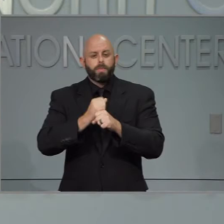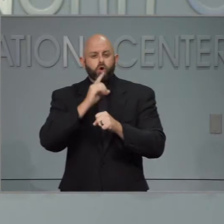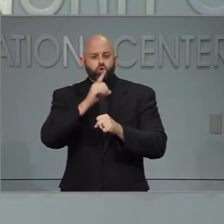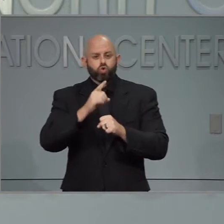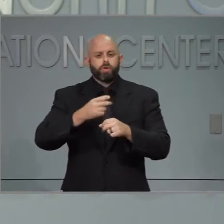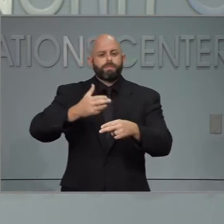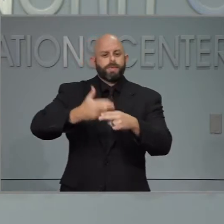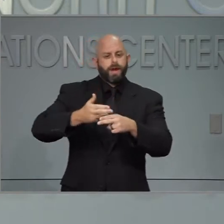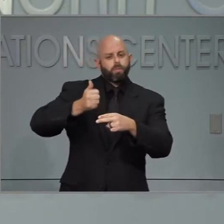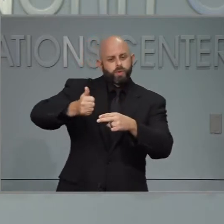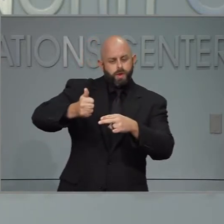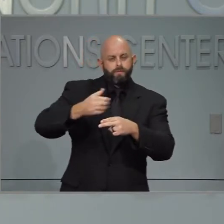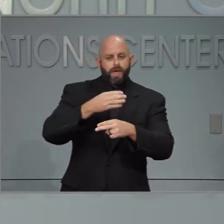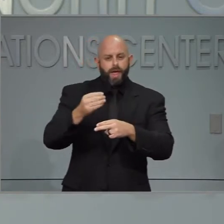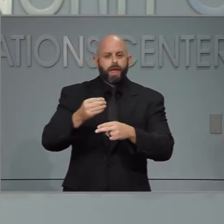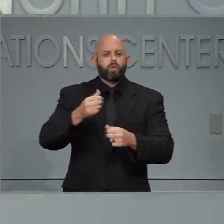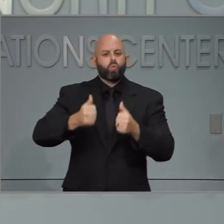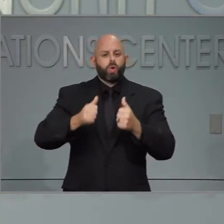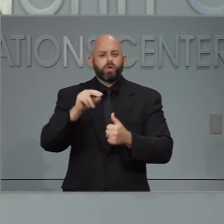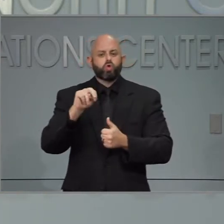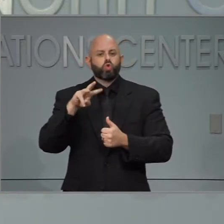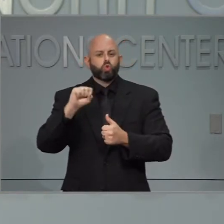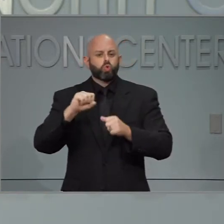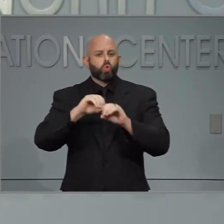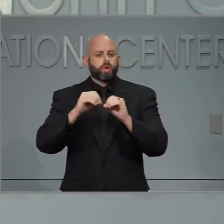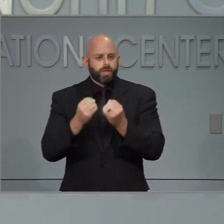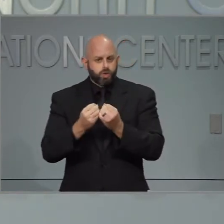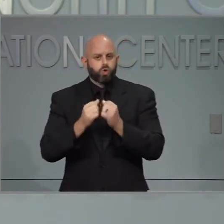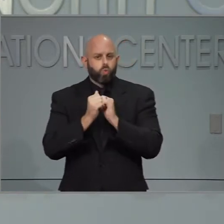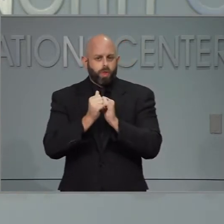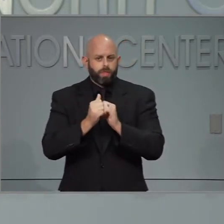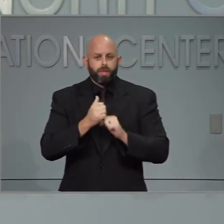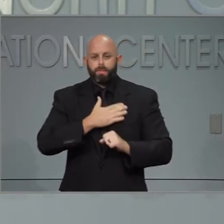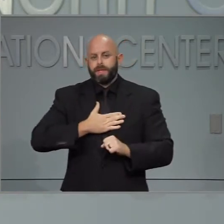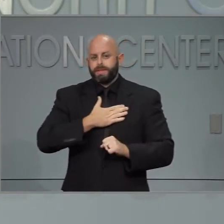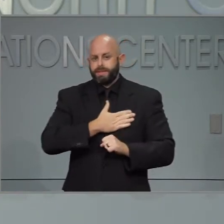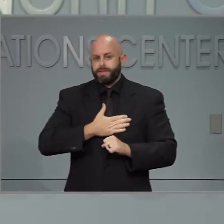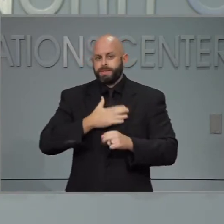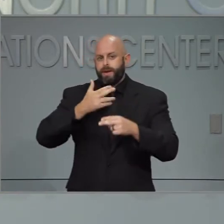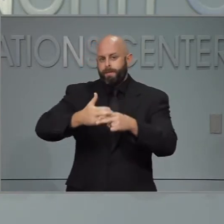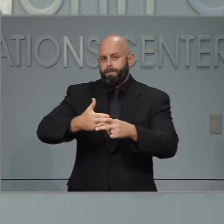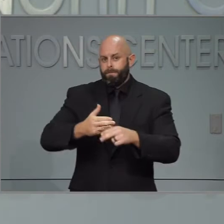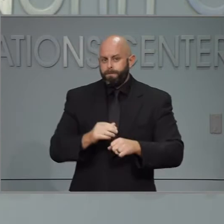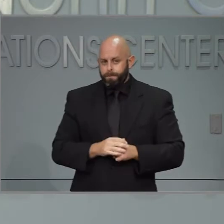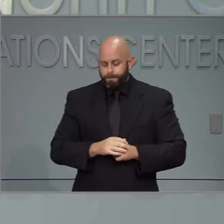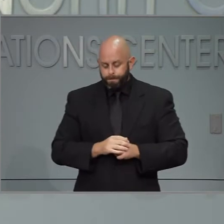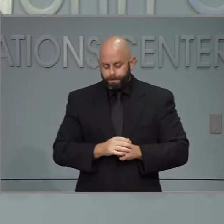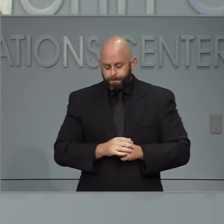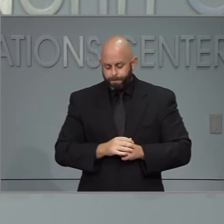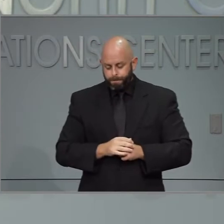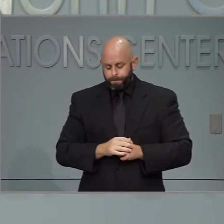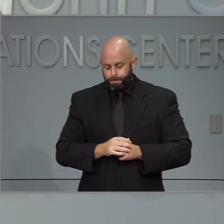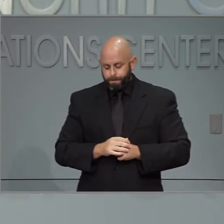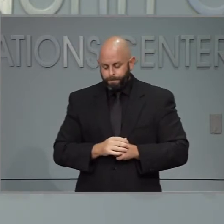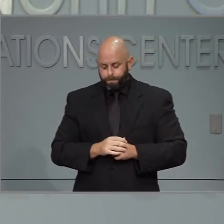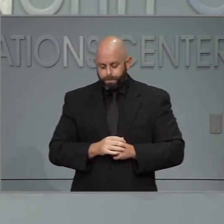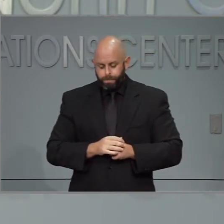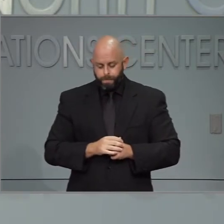se identifica usted y la organización que representa. Se lo agradecemos. Primera